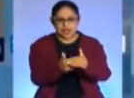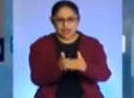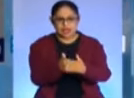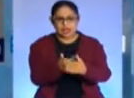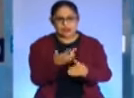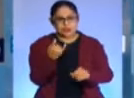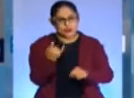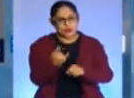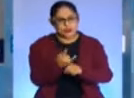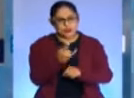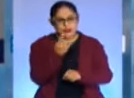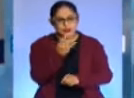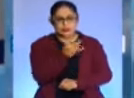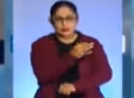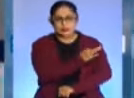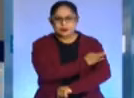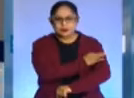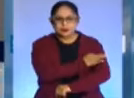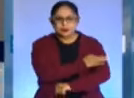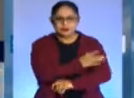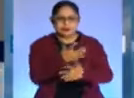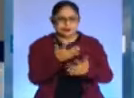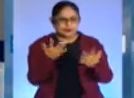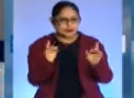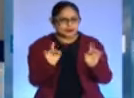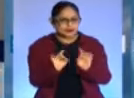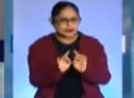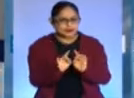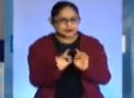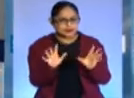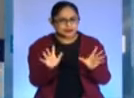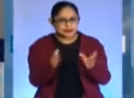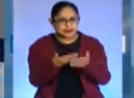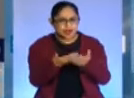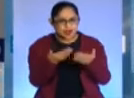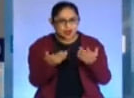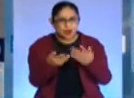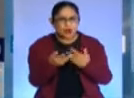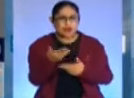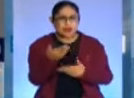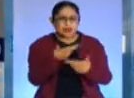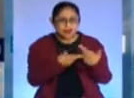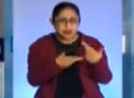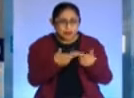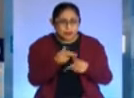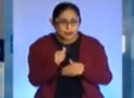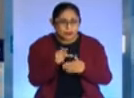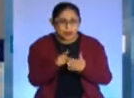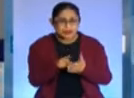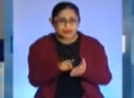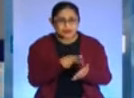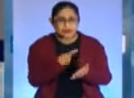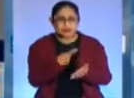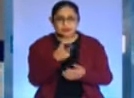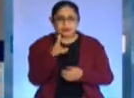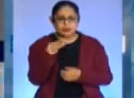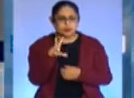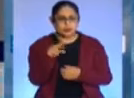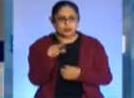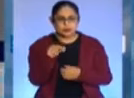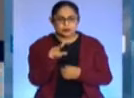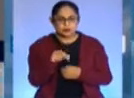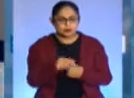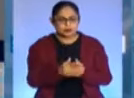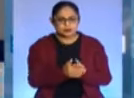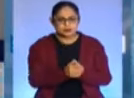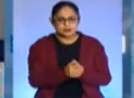adquirida, de que quizá ya estábamos saliendo de la pandemia y que ahora otra vez vamos a volver al inicio. No